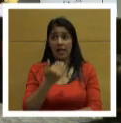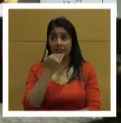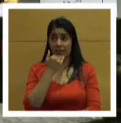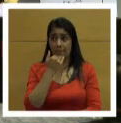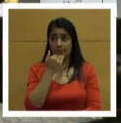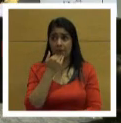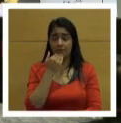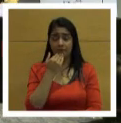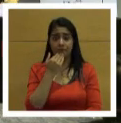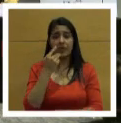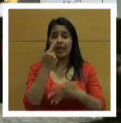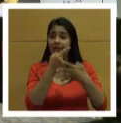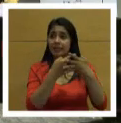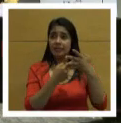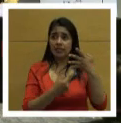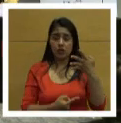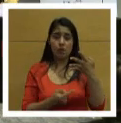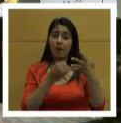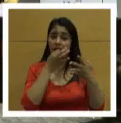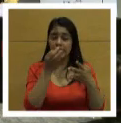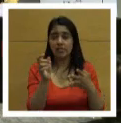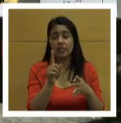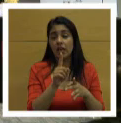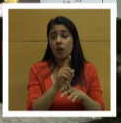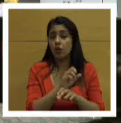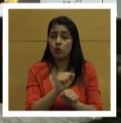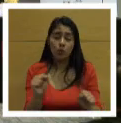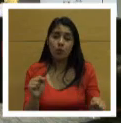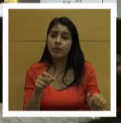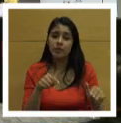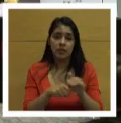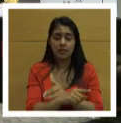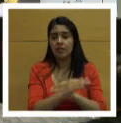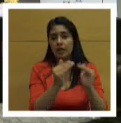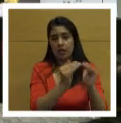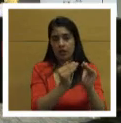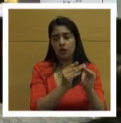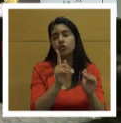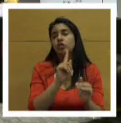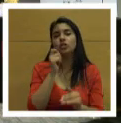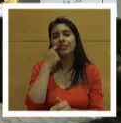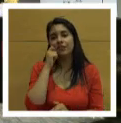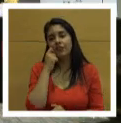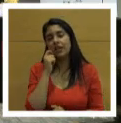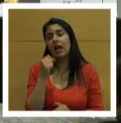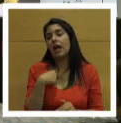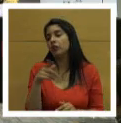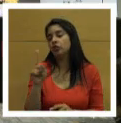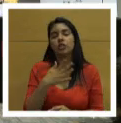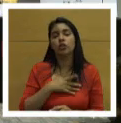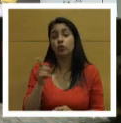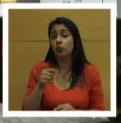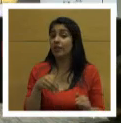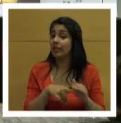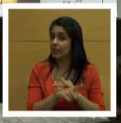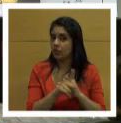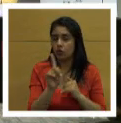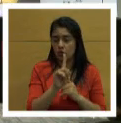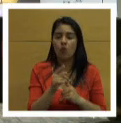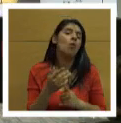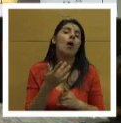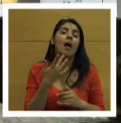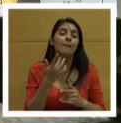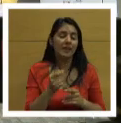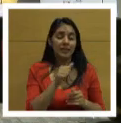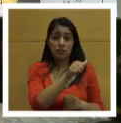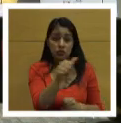puedan de alguna manera ingresar a casa de acogida, no es porque no quiera que uno no se quiera que se ingresen, sino que por el bien de las